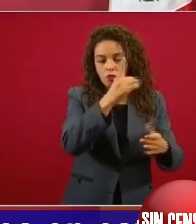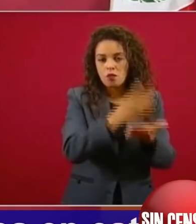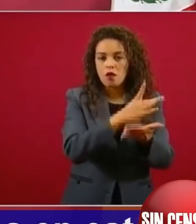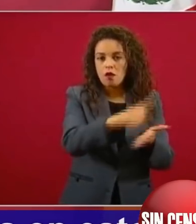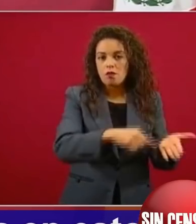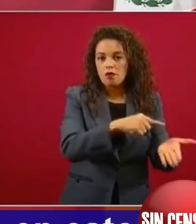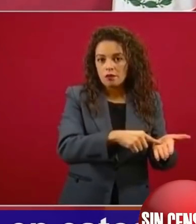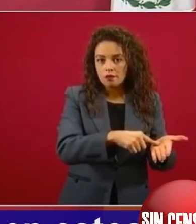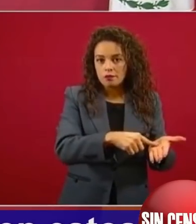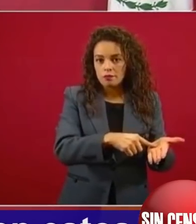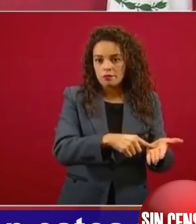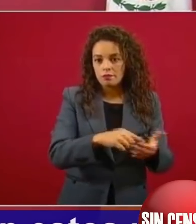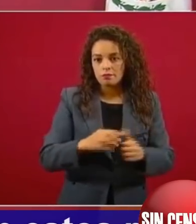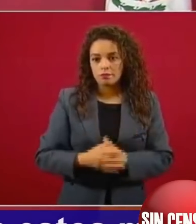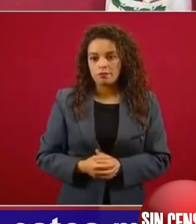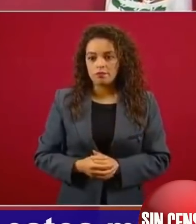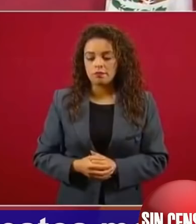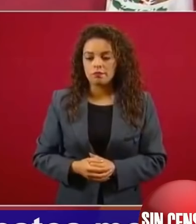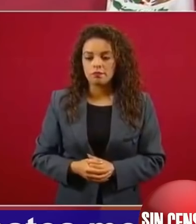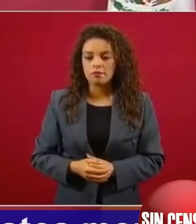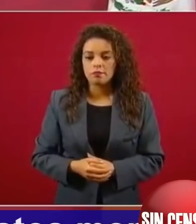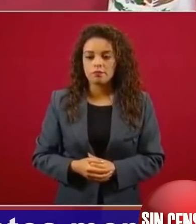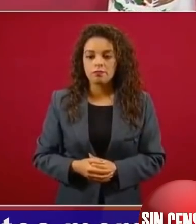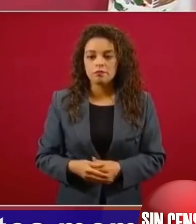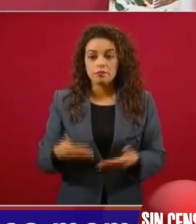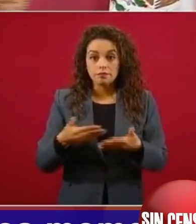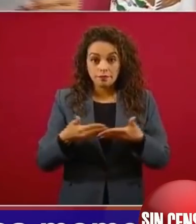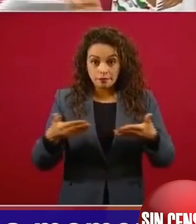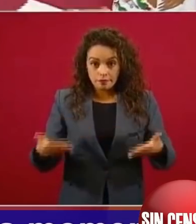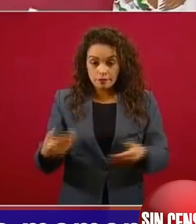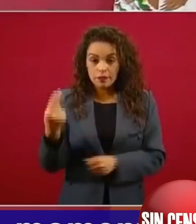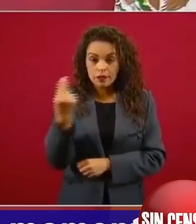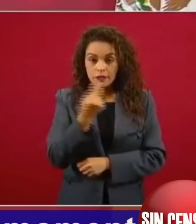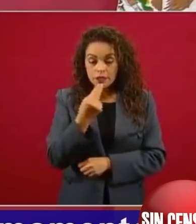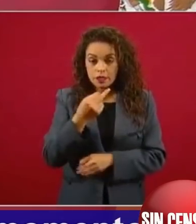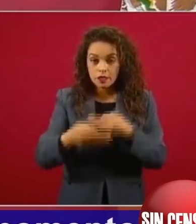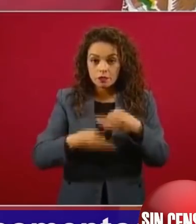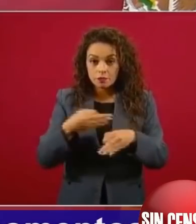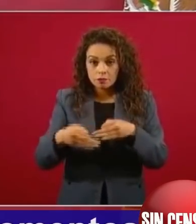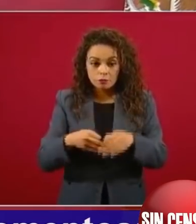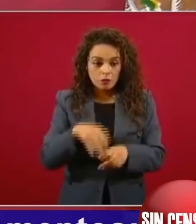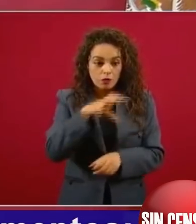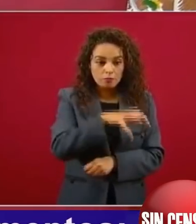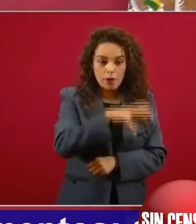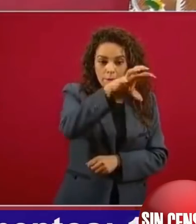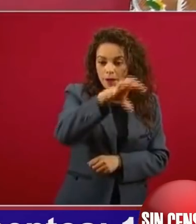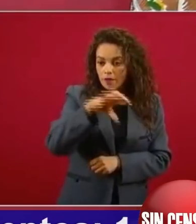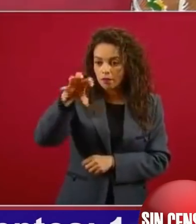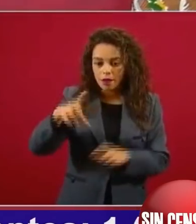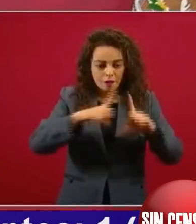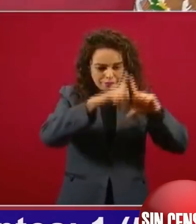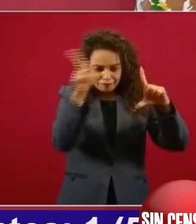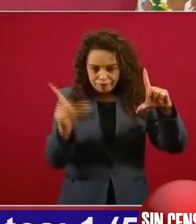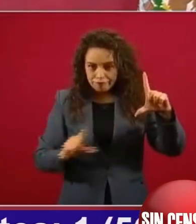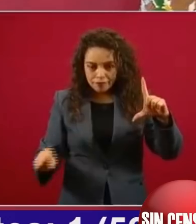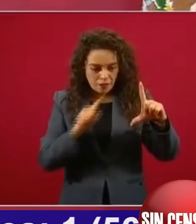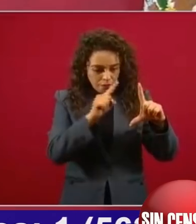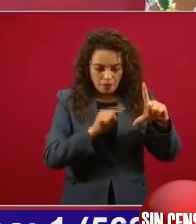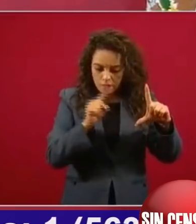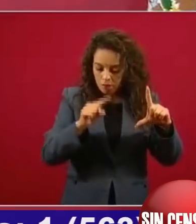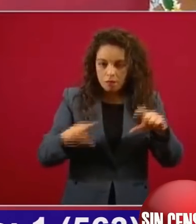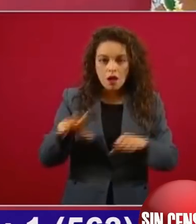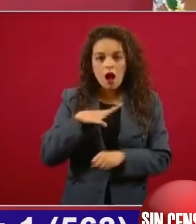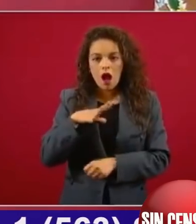Ahora es tener a todos en el territorio.